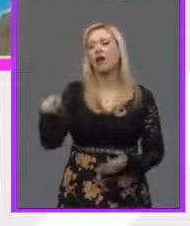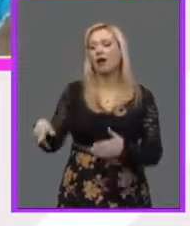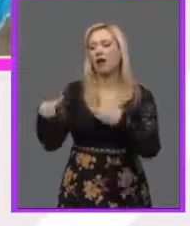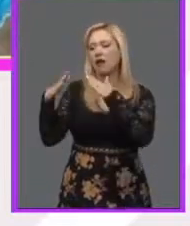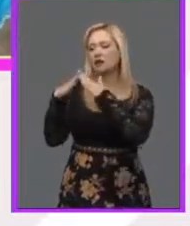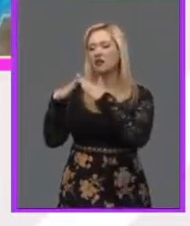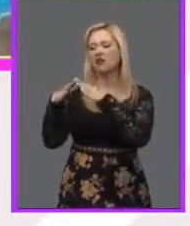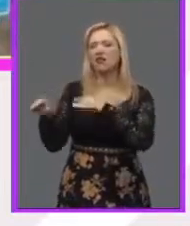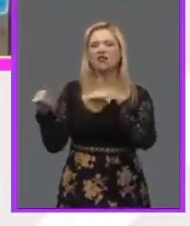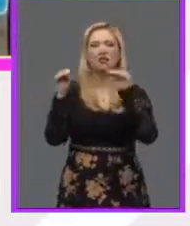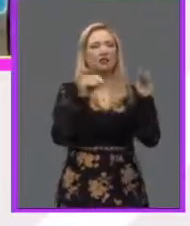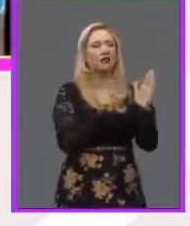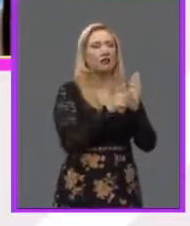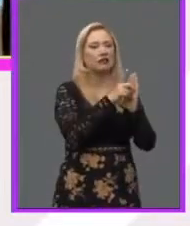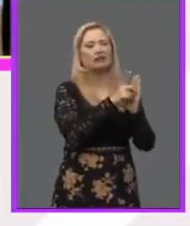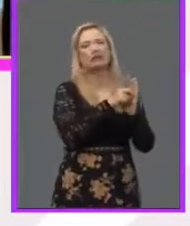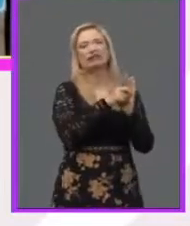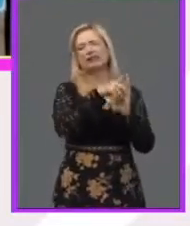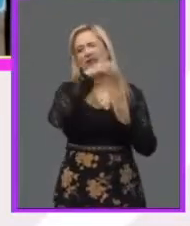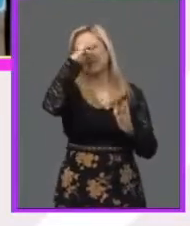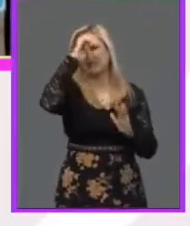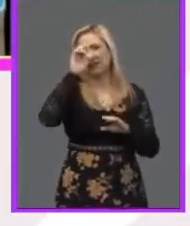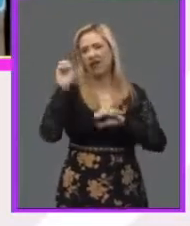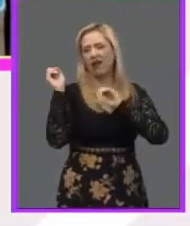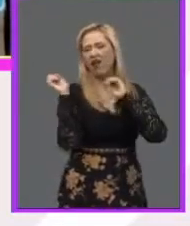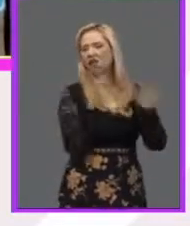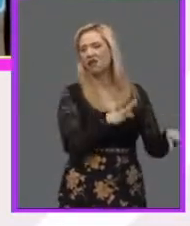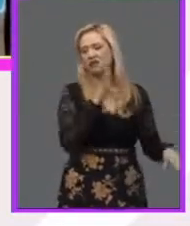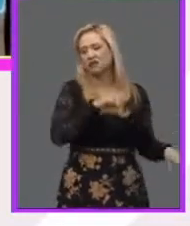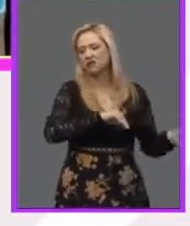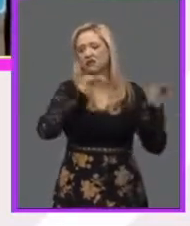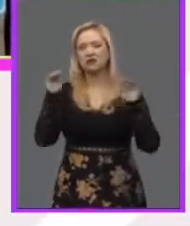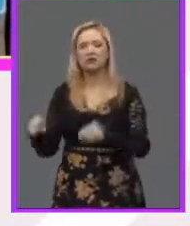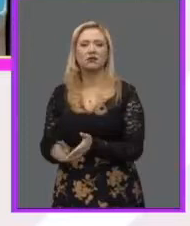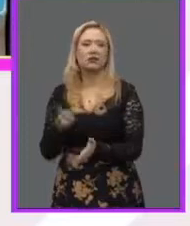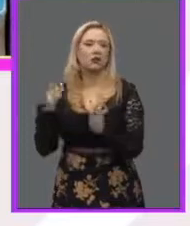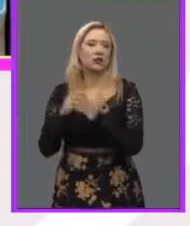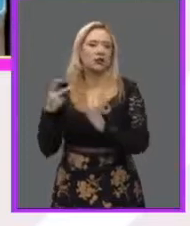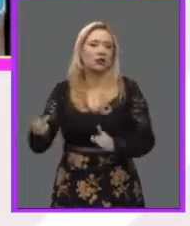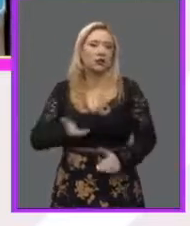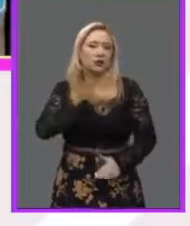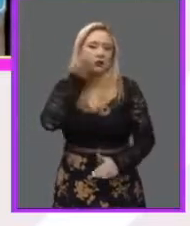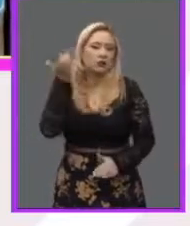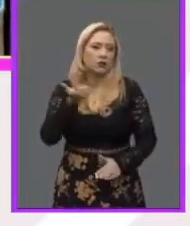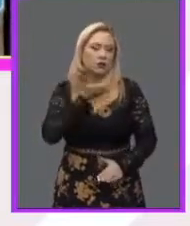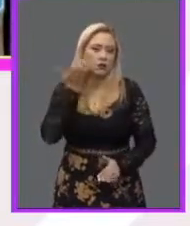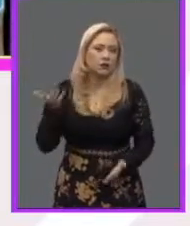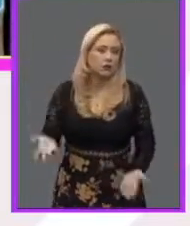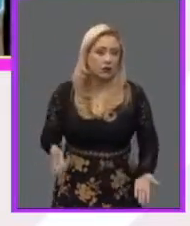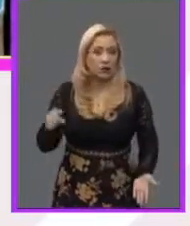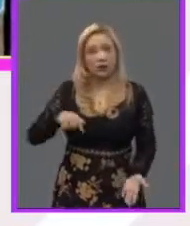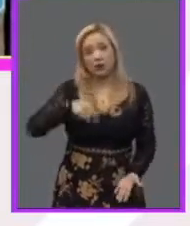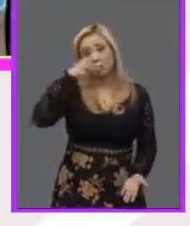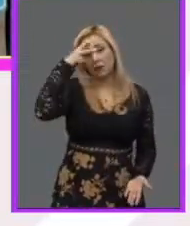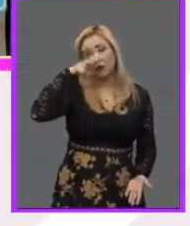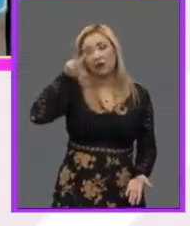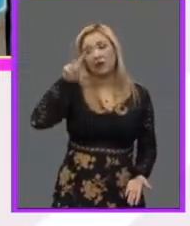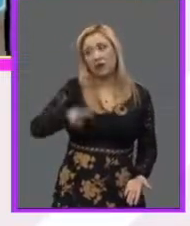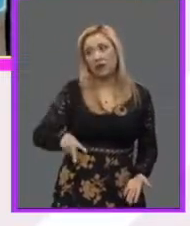les cambia las dinámicas, ¿no? Entonces, vemos allá cómo al final del día también la política de vivienda históricamente en